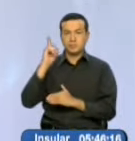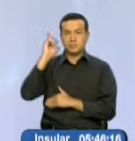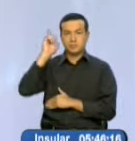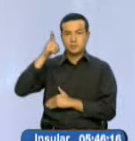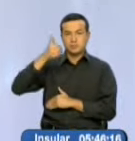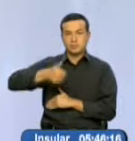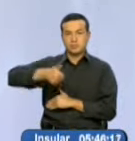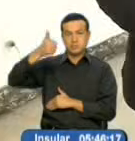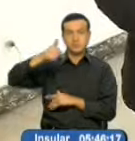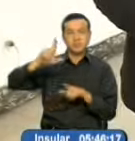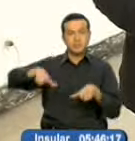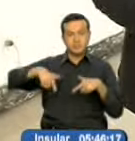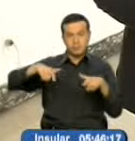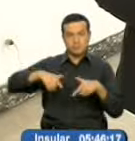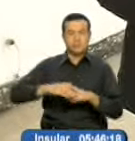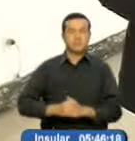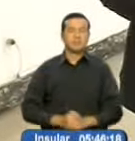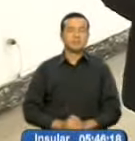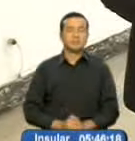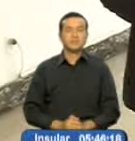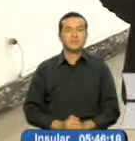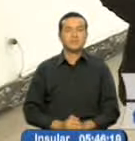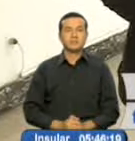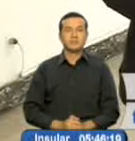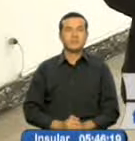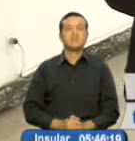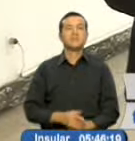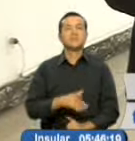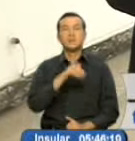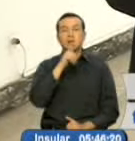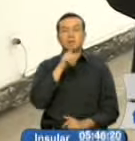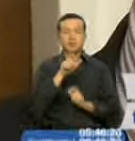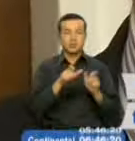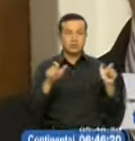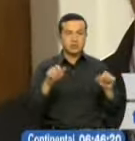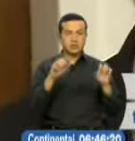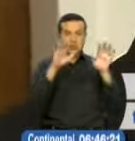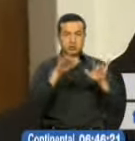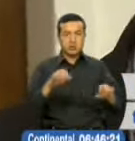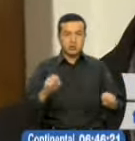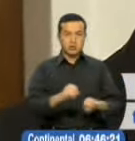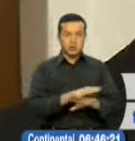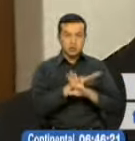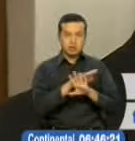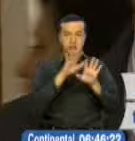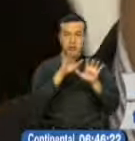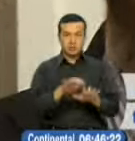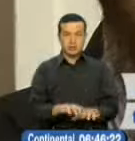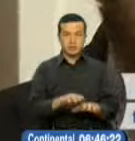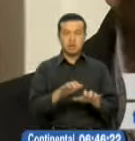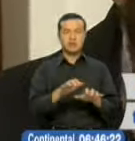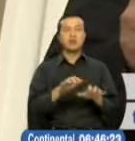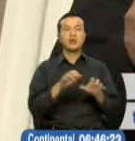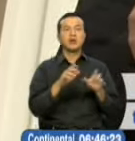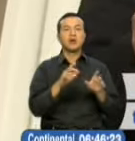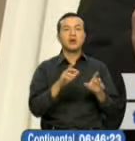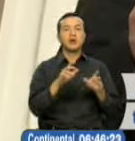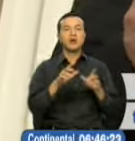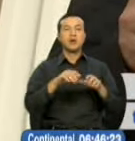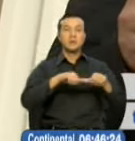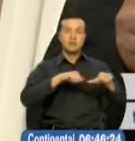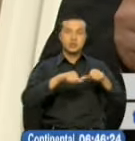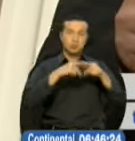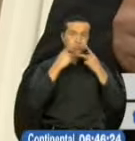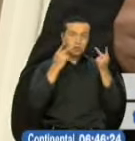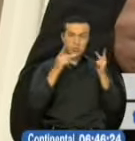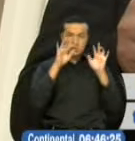Moreno. Fue personal de Semplades, de la Secretaría de la Administración Pública y de la Secretaría Particular de la Presidencia, que